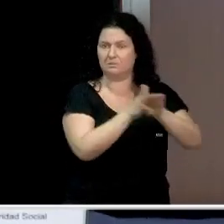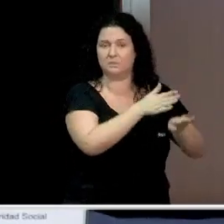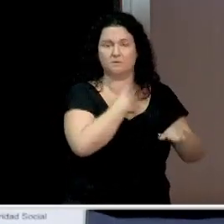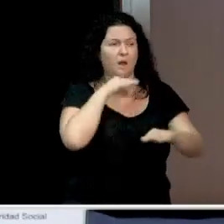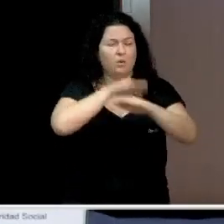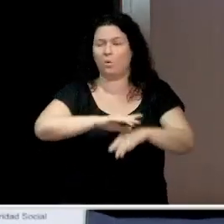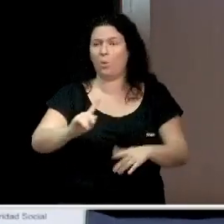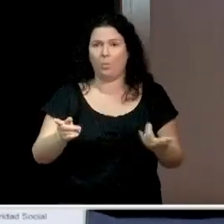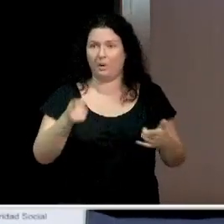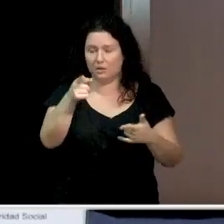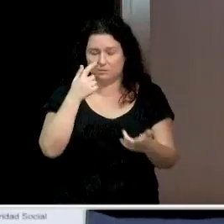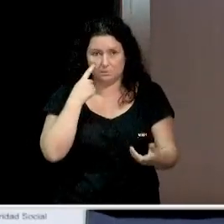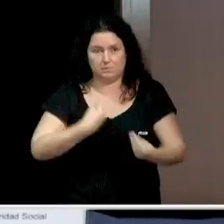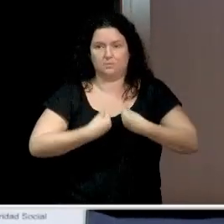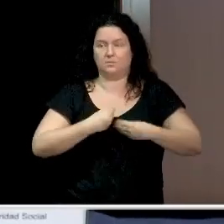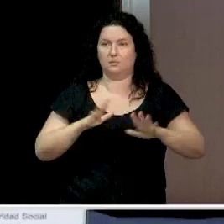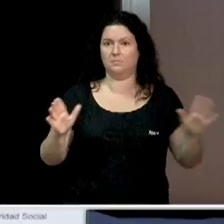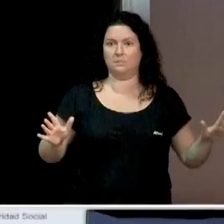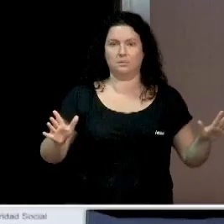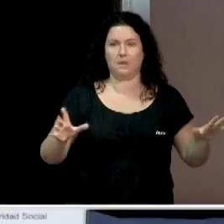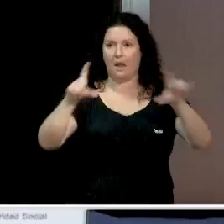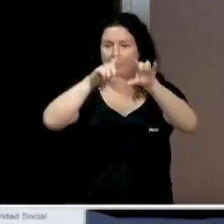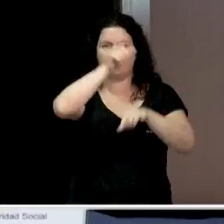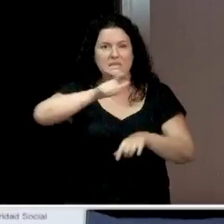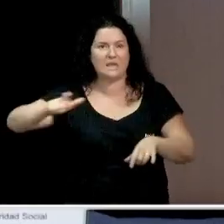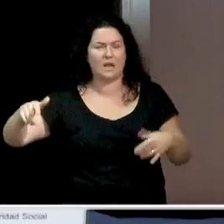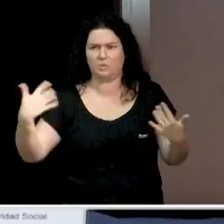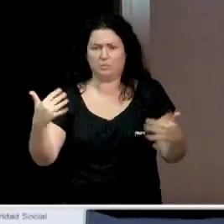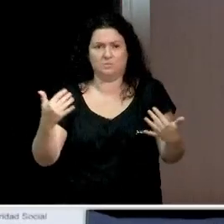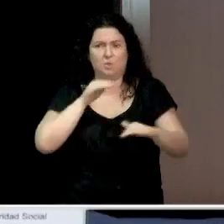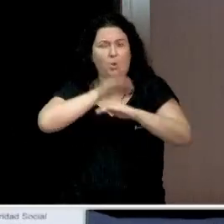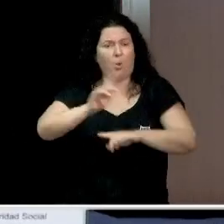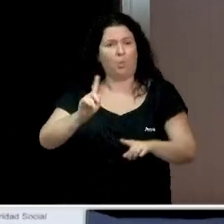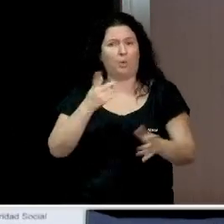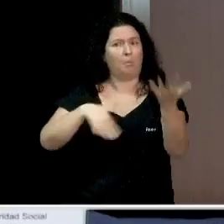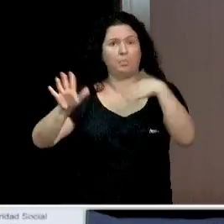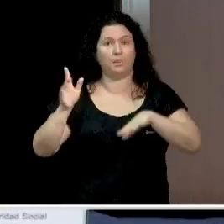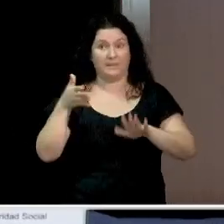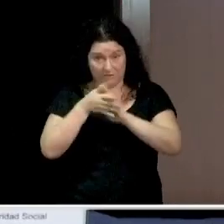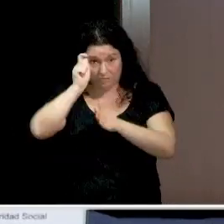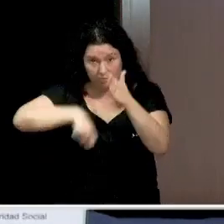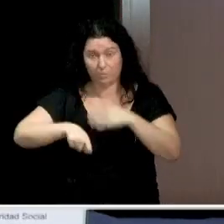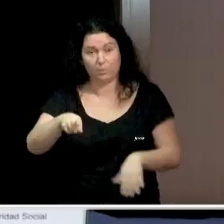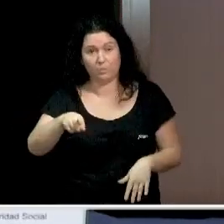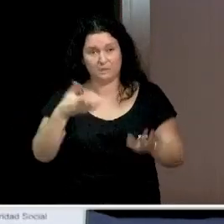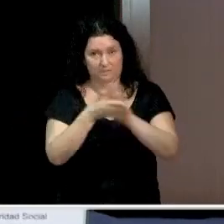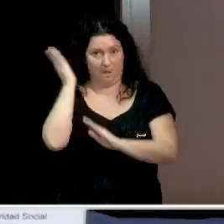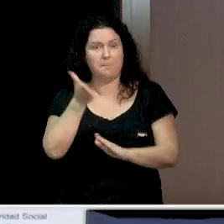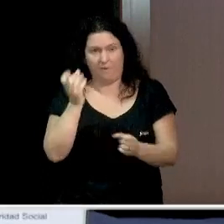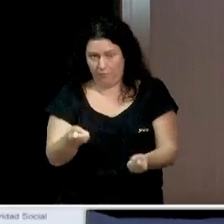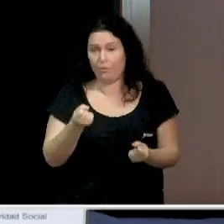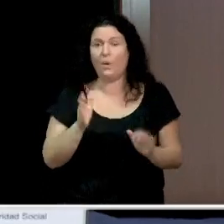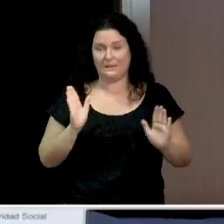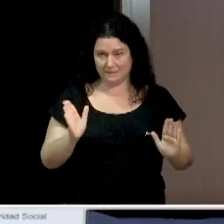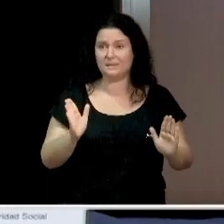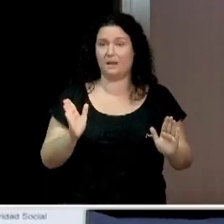de los puestos de trabajo por parte de muchísimos empleadores, a pesar de que esto está calificado como infracción grave por la Ley de Infracciones y